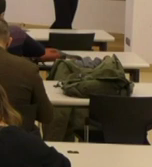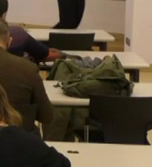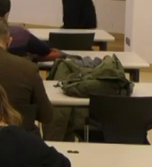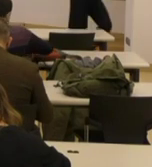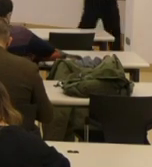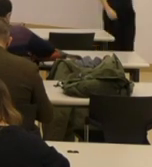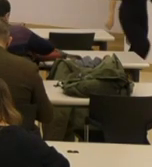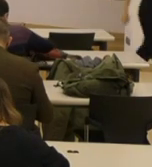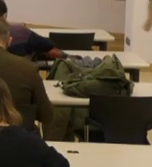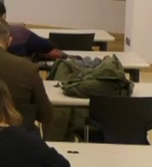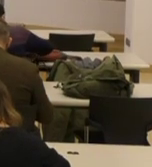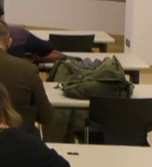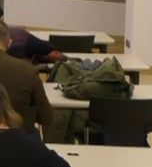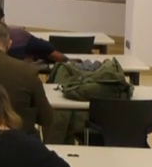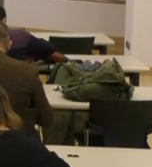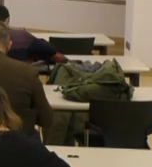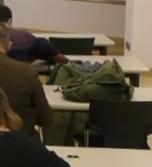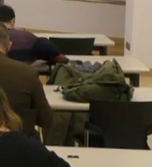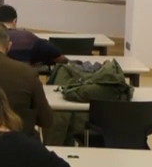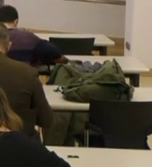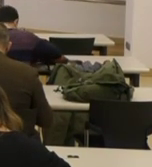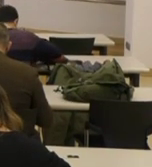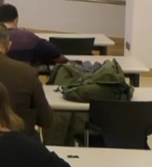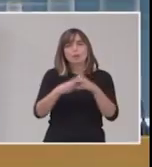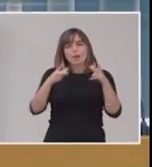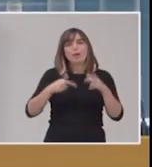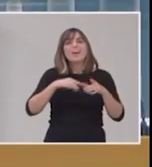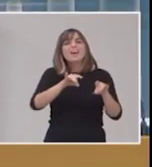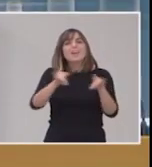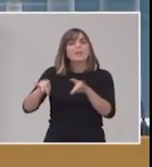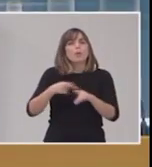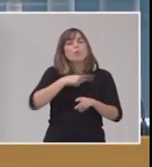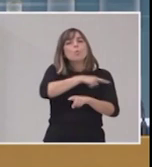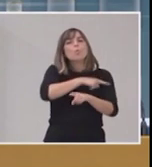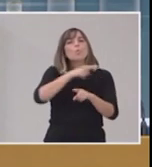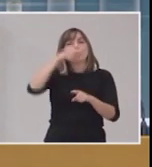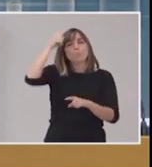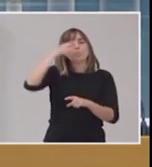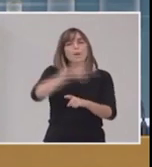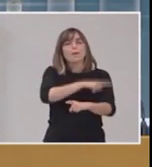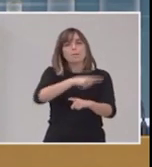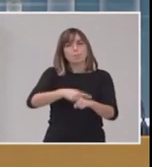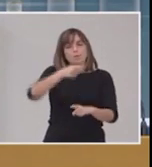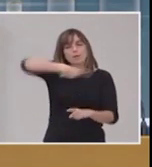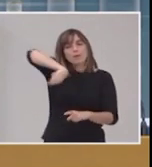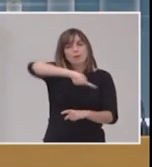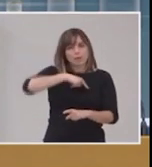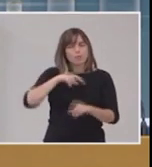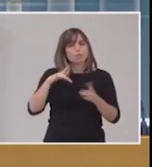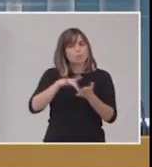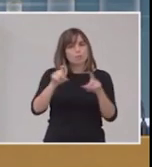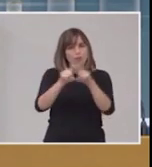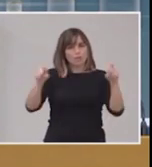ayudas a través de la página web de la Sociedad Regional de Cultura y Deporte, que será la entidad que se encargue de su tramitación